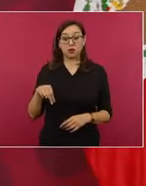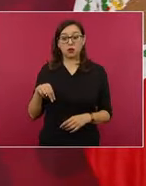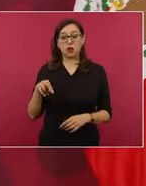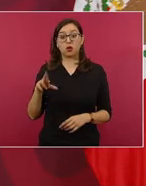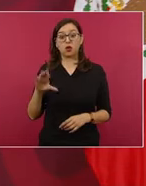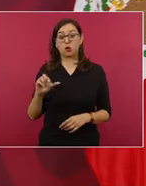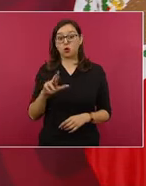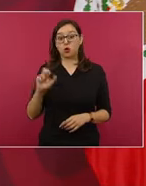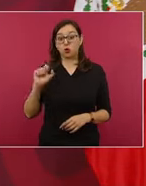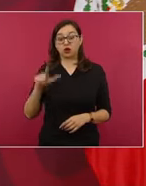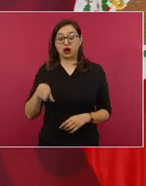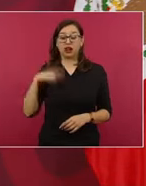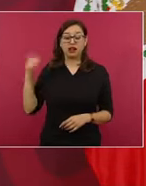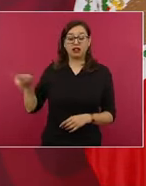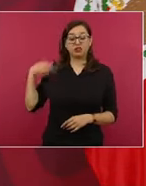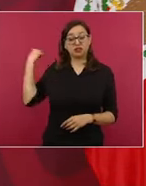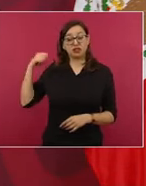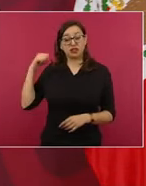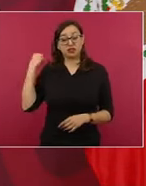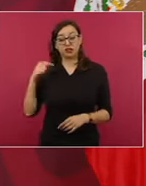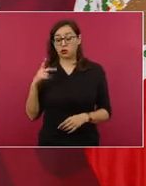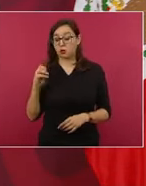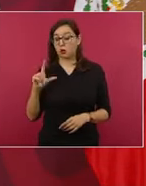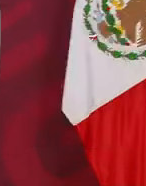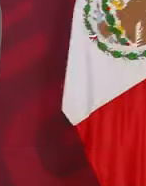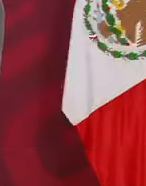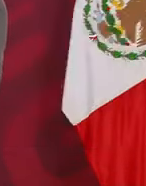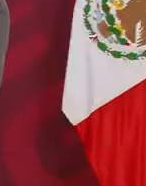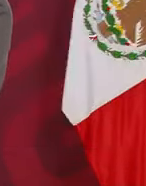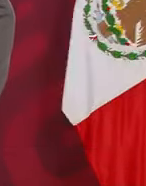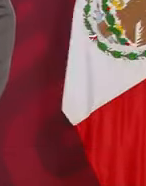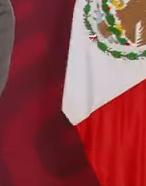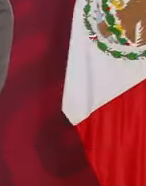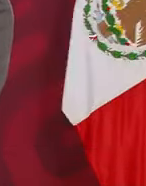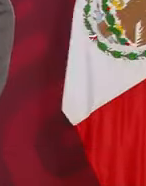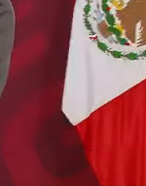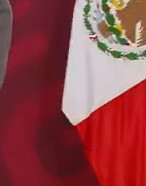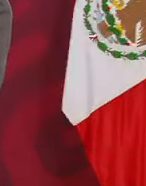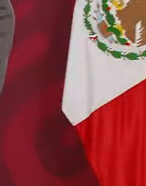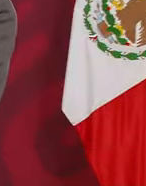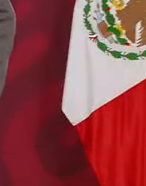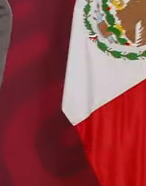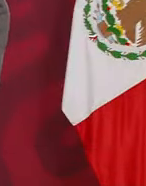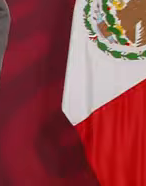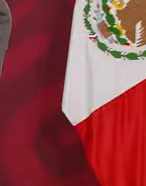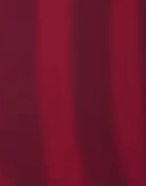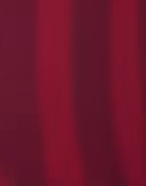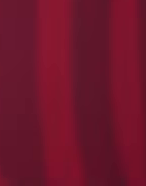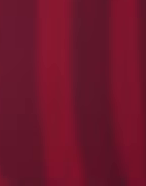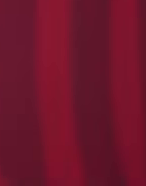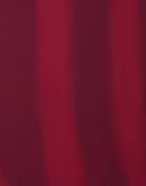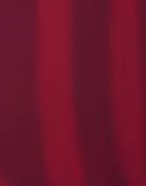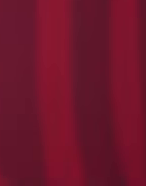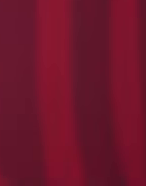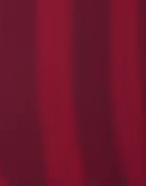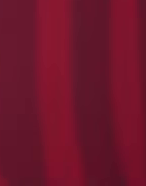Policarpo Valenzuela en Tabasco. Estamos hablando de grandes extensiones, por eso